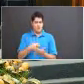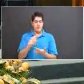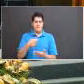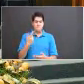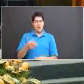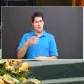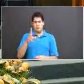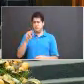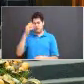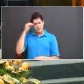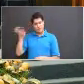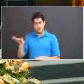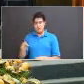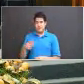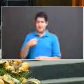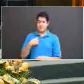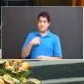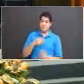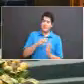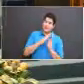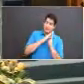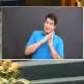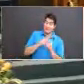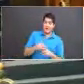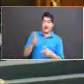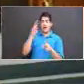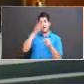hermano. Hasta que un día